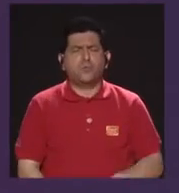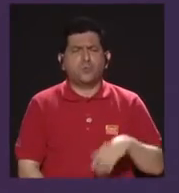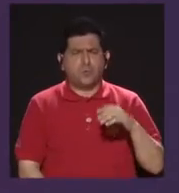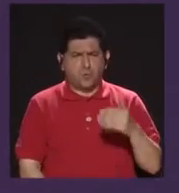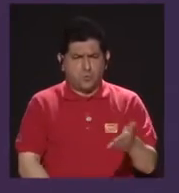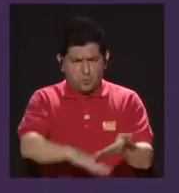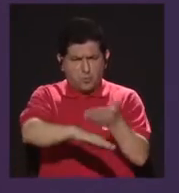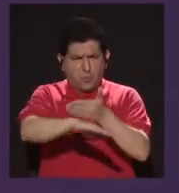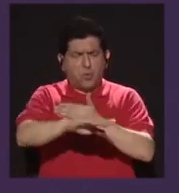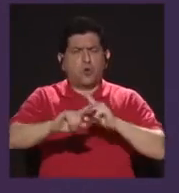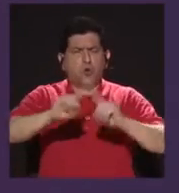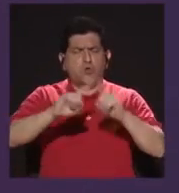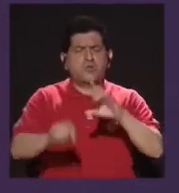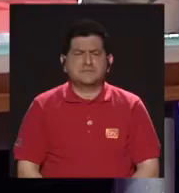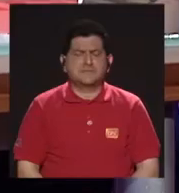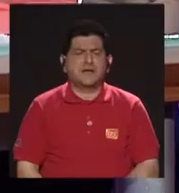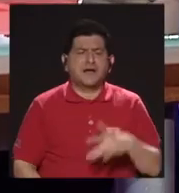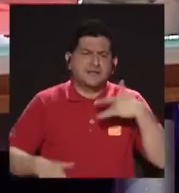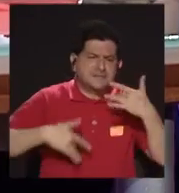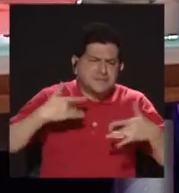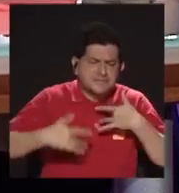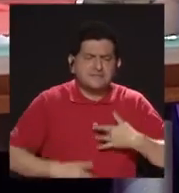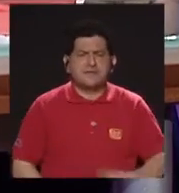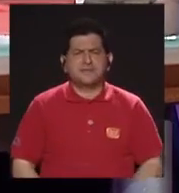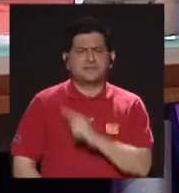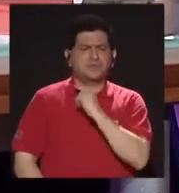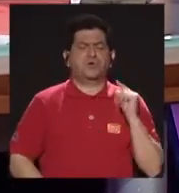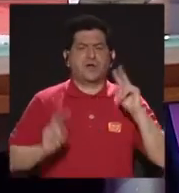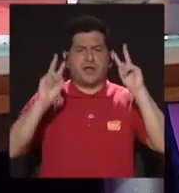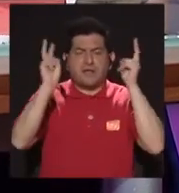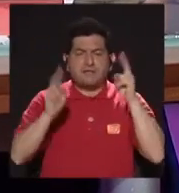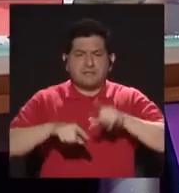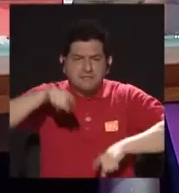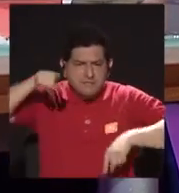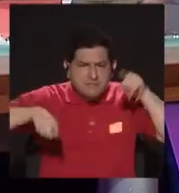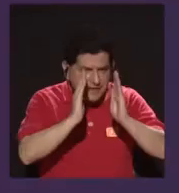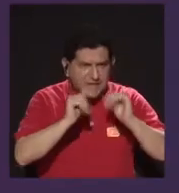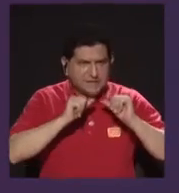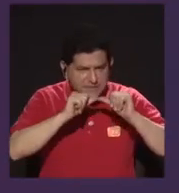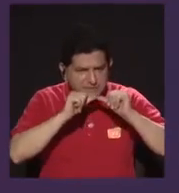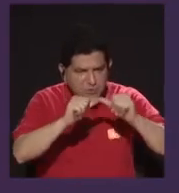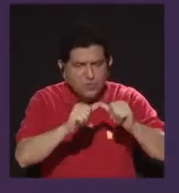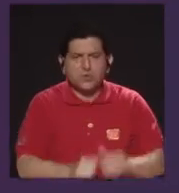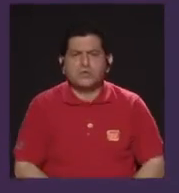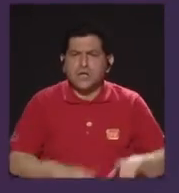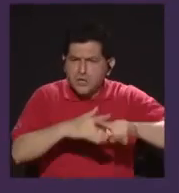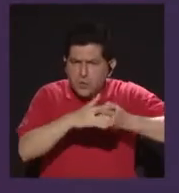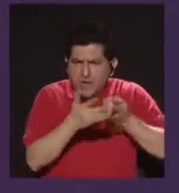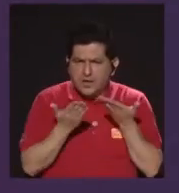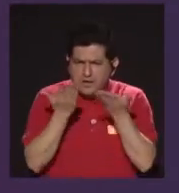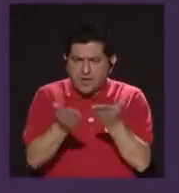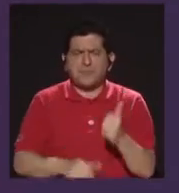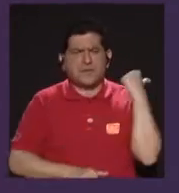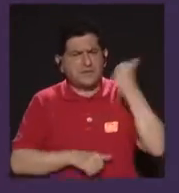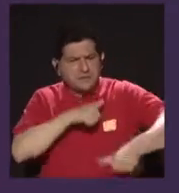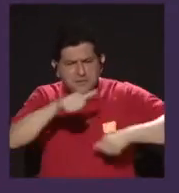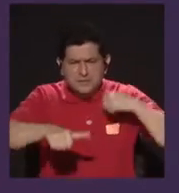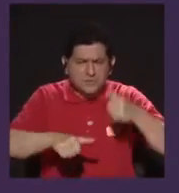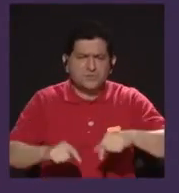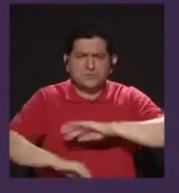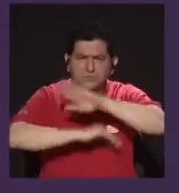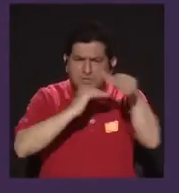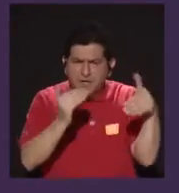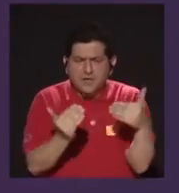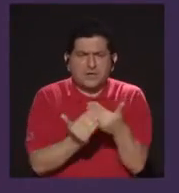juntas directivas darle seguimiento buscar las herramientas para poder este compartir con toda esta